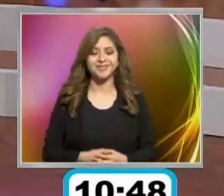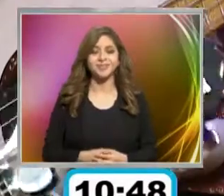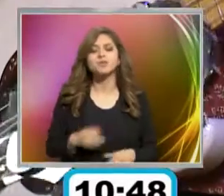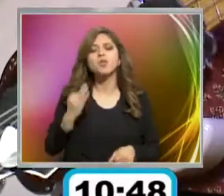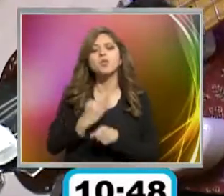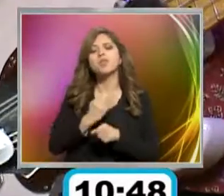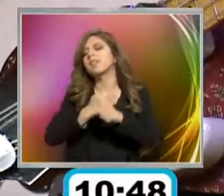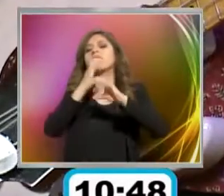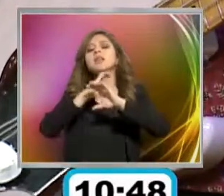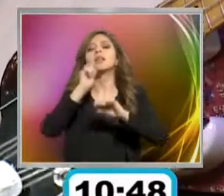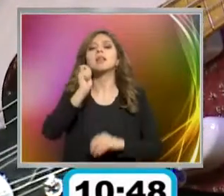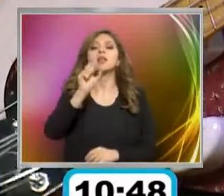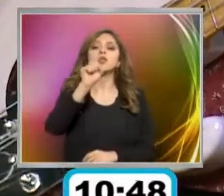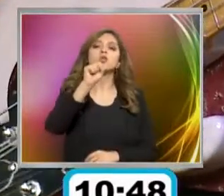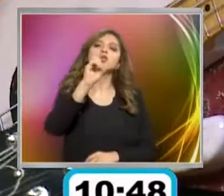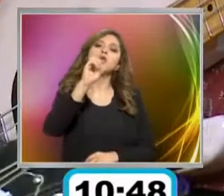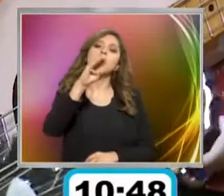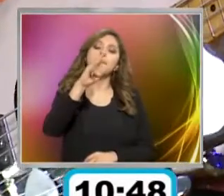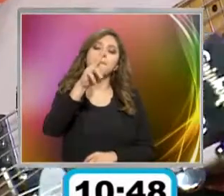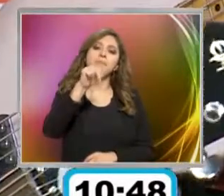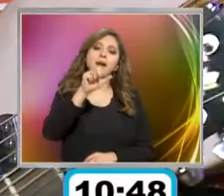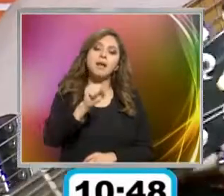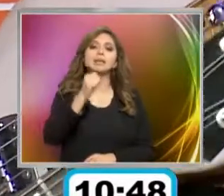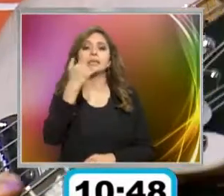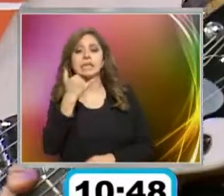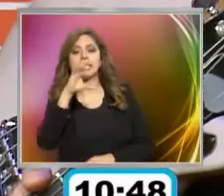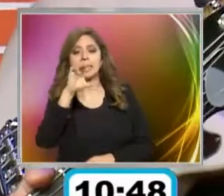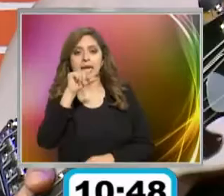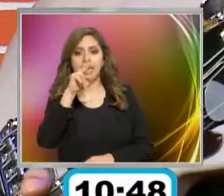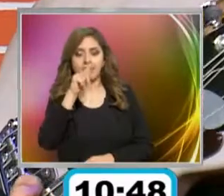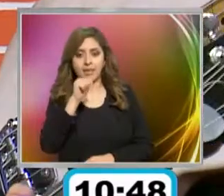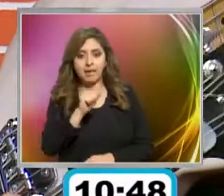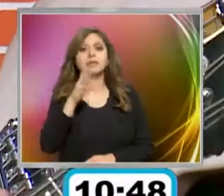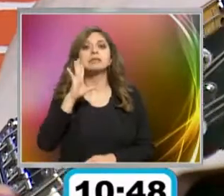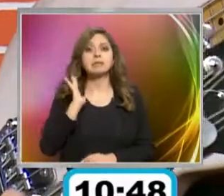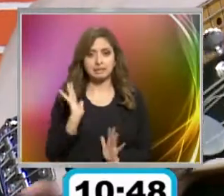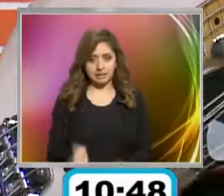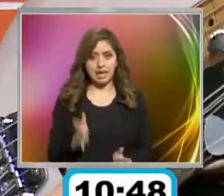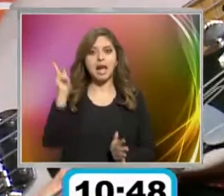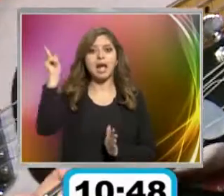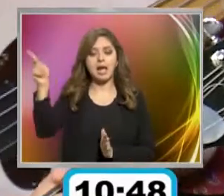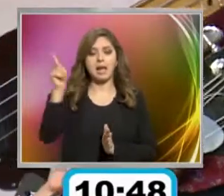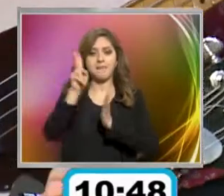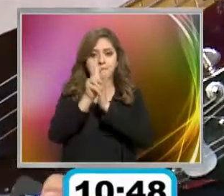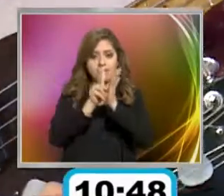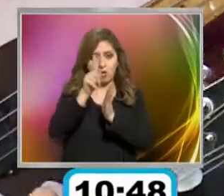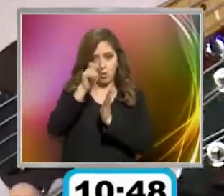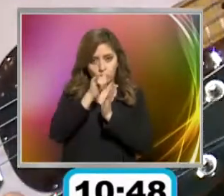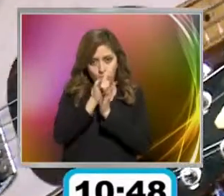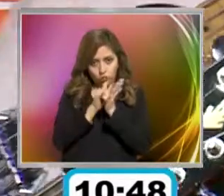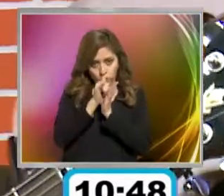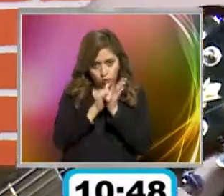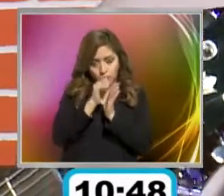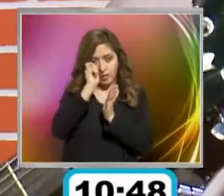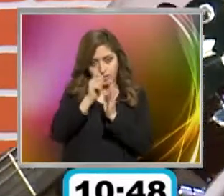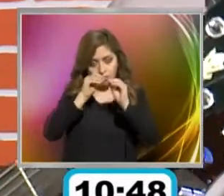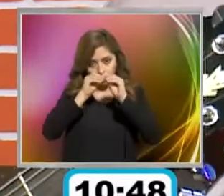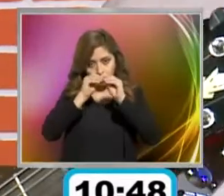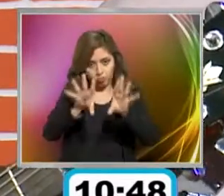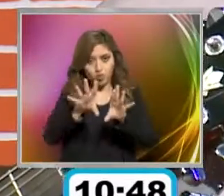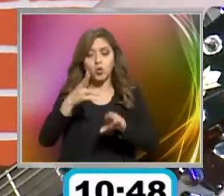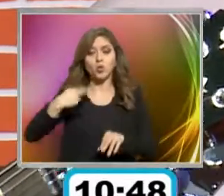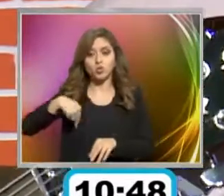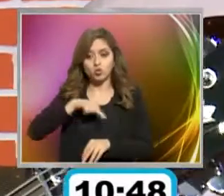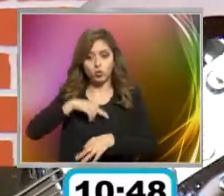tocar la canción de Sombras y Caretas, la cual tiene un video. Ahí en nuestra página de YouTube lo pueden checar, un lyric video. No fue nuestro